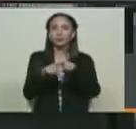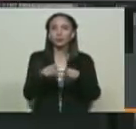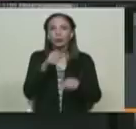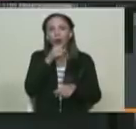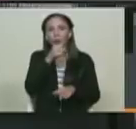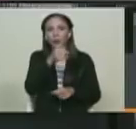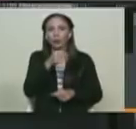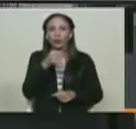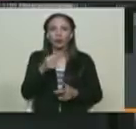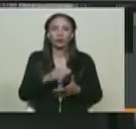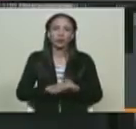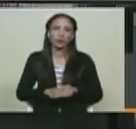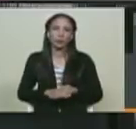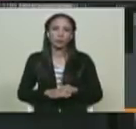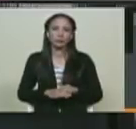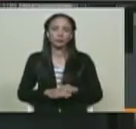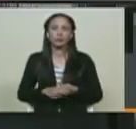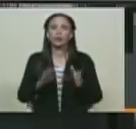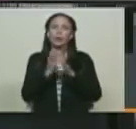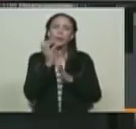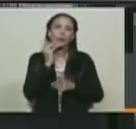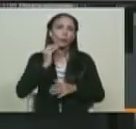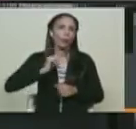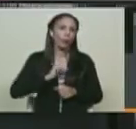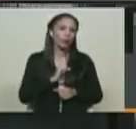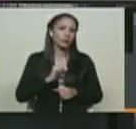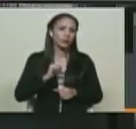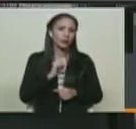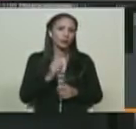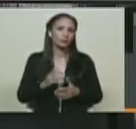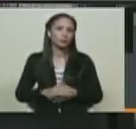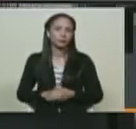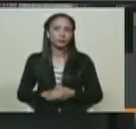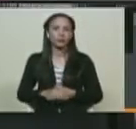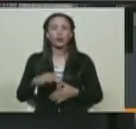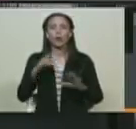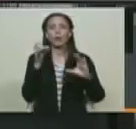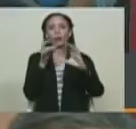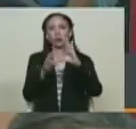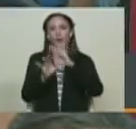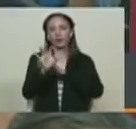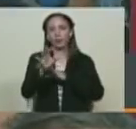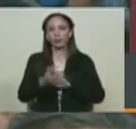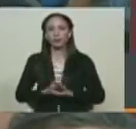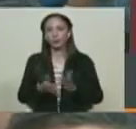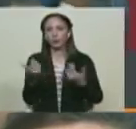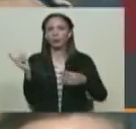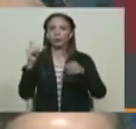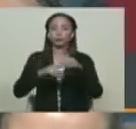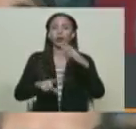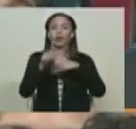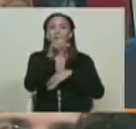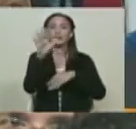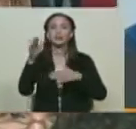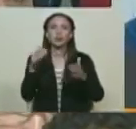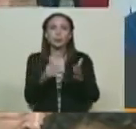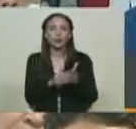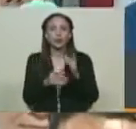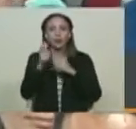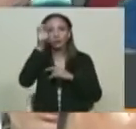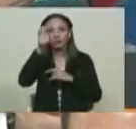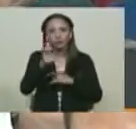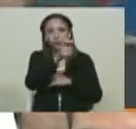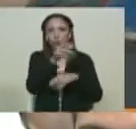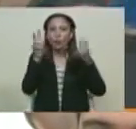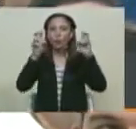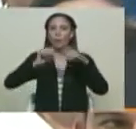en el caso de la Policía Nacional Bolivariana, por carnet de la patria incorporamos 15.000 nuevos policías.